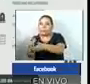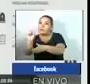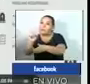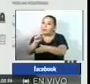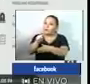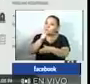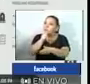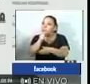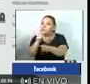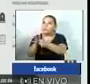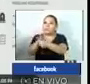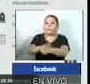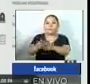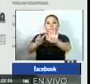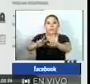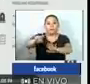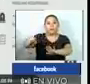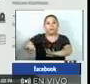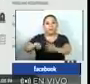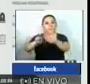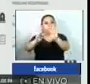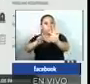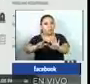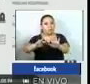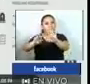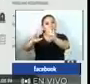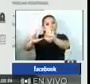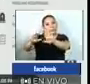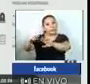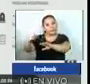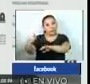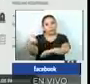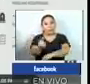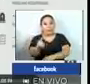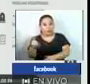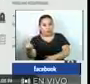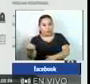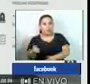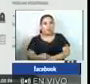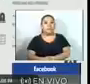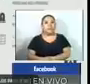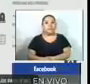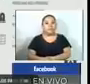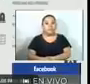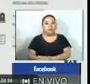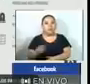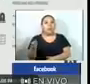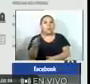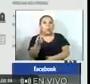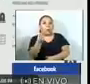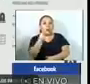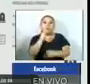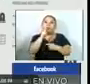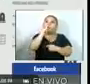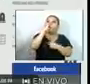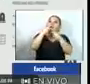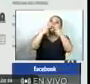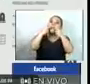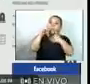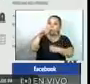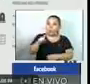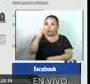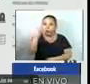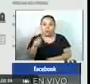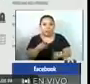llevamos 7,780 casos y también pues las pruebas de COVID-19 realizadas hasta